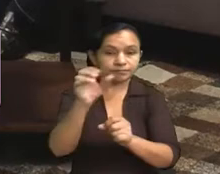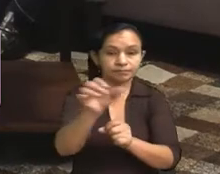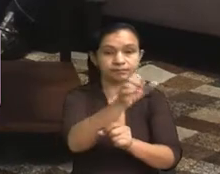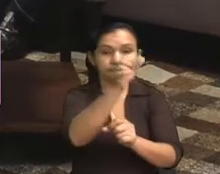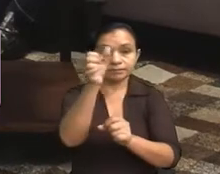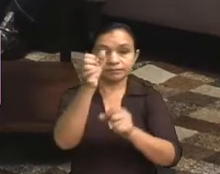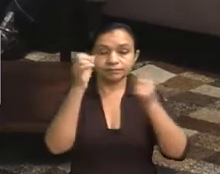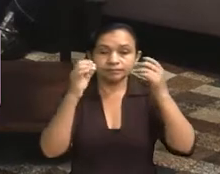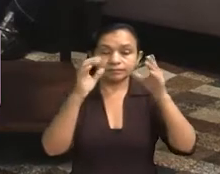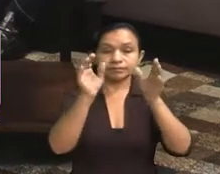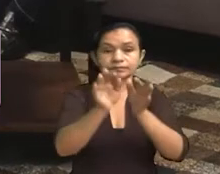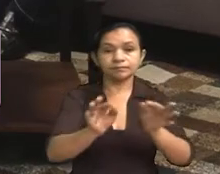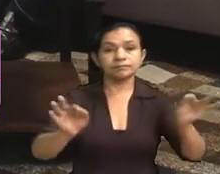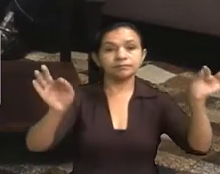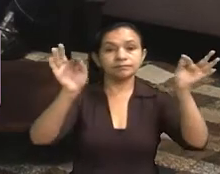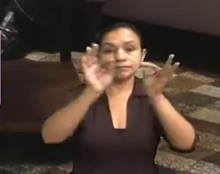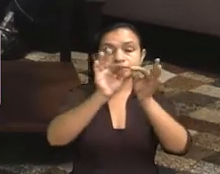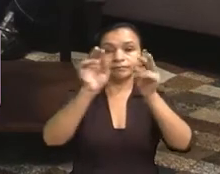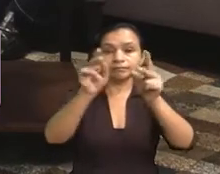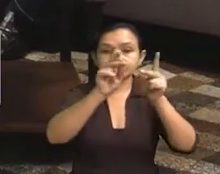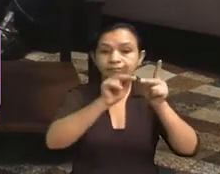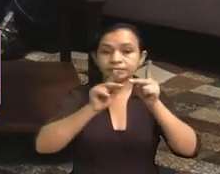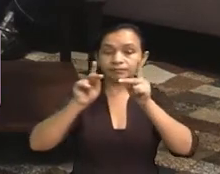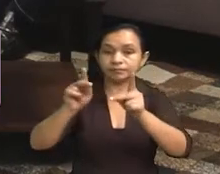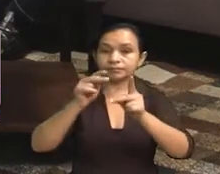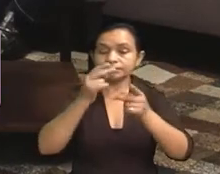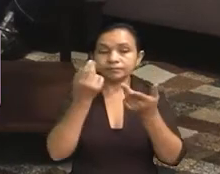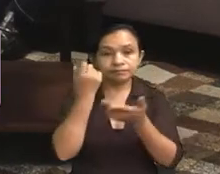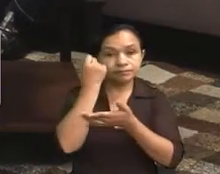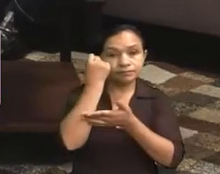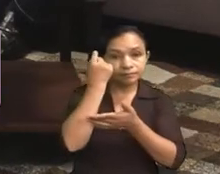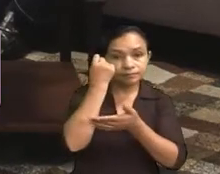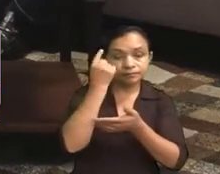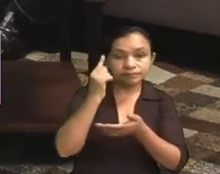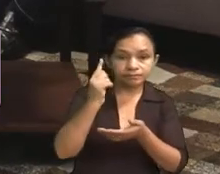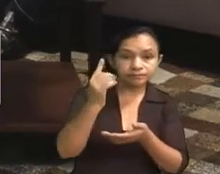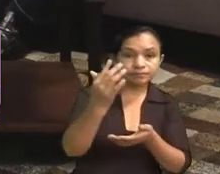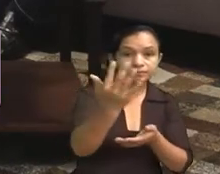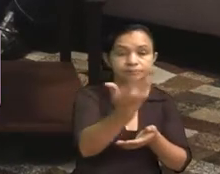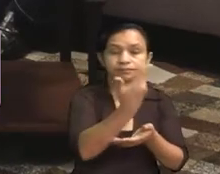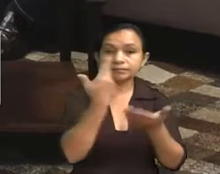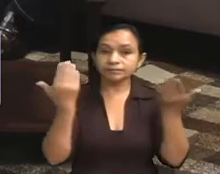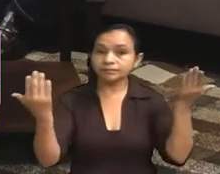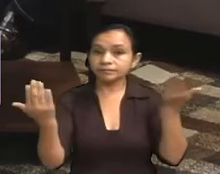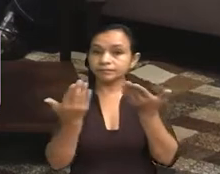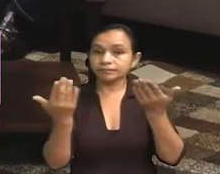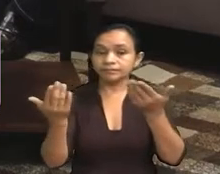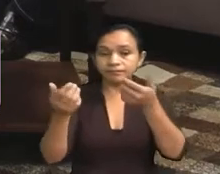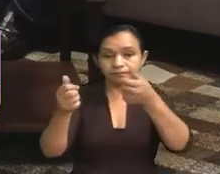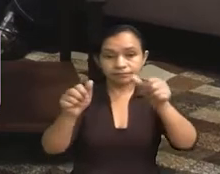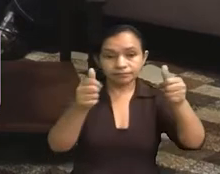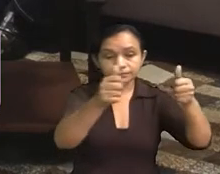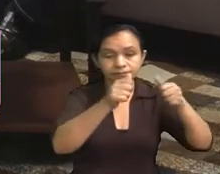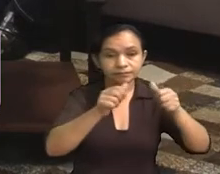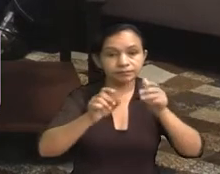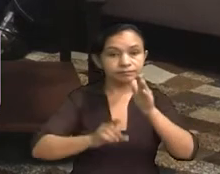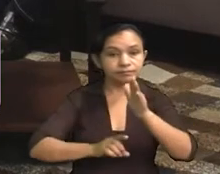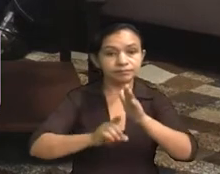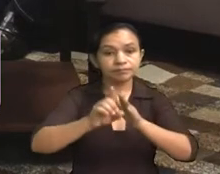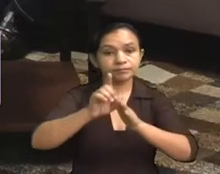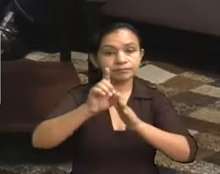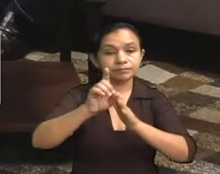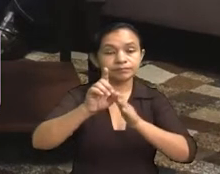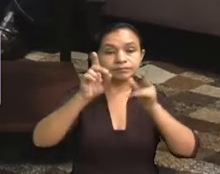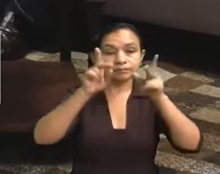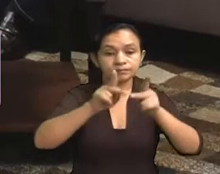también, y quisiera consultarle para que nuestra audiencia vayamos comprendiendo todas y todos cómo se articula todo este factor de desarrollo a través del